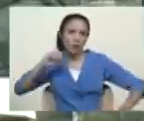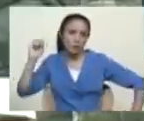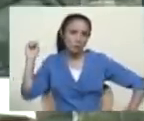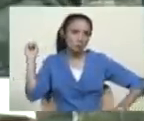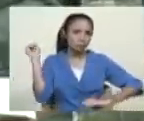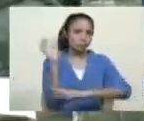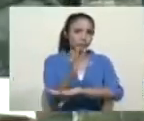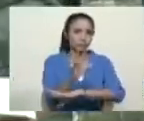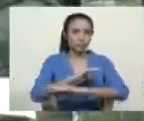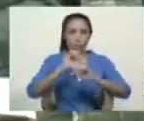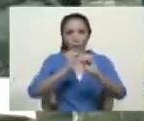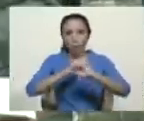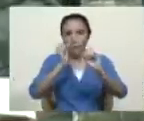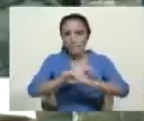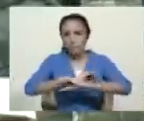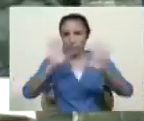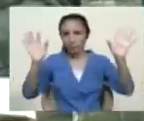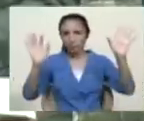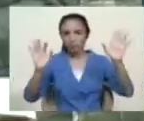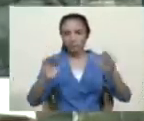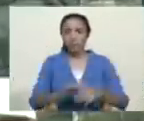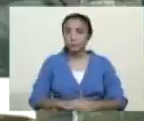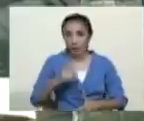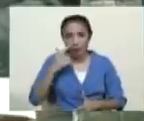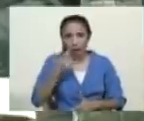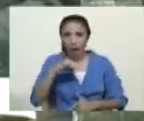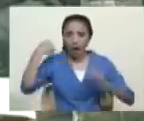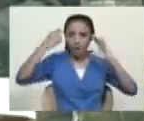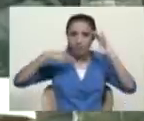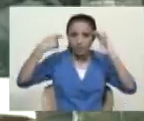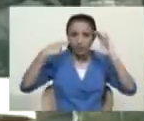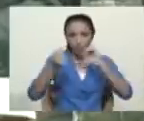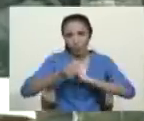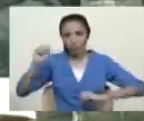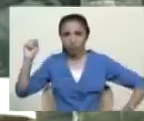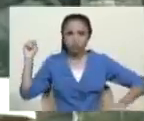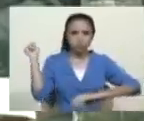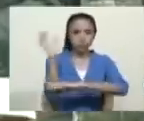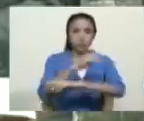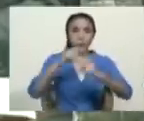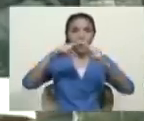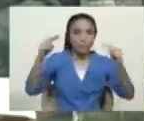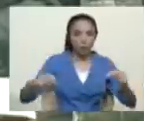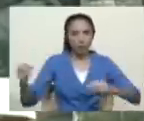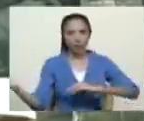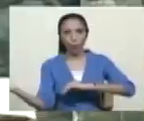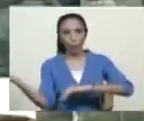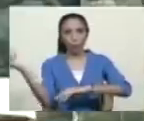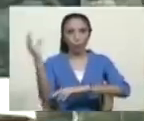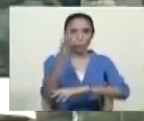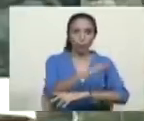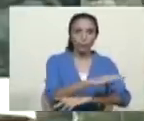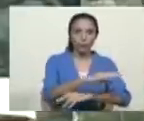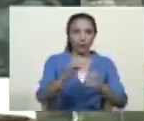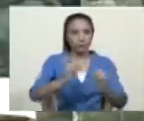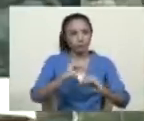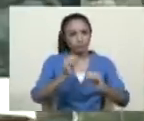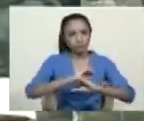lanzaba una bomba Molotov por encima del puente. Estamos viendo que ha habido